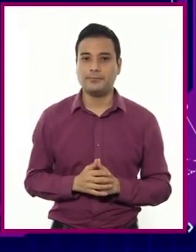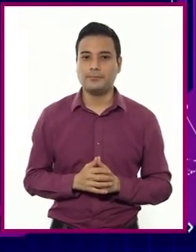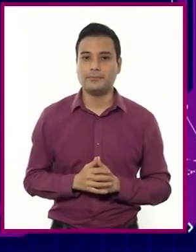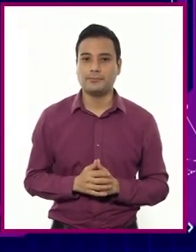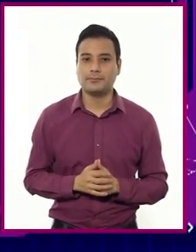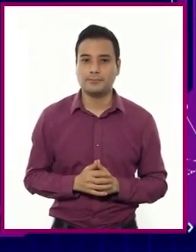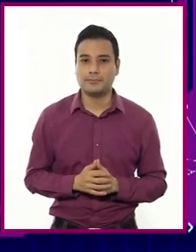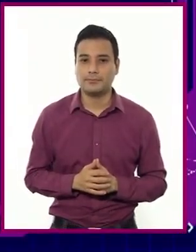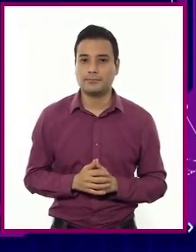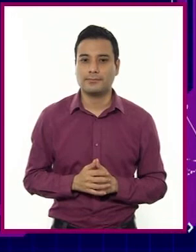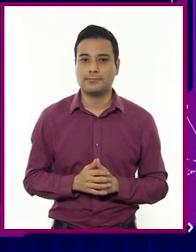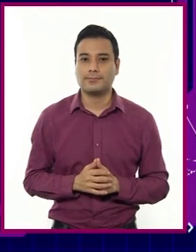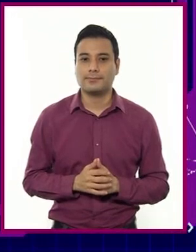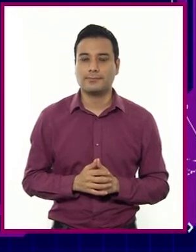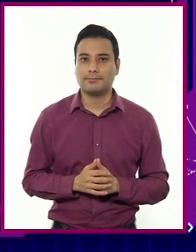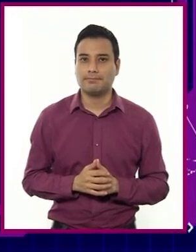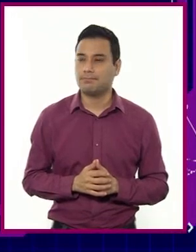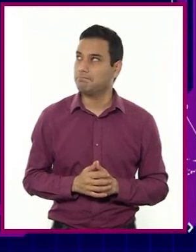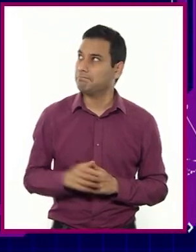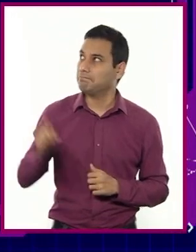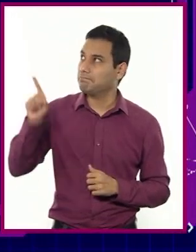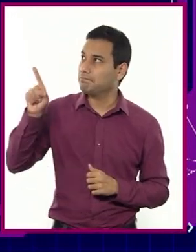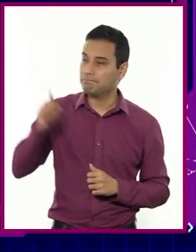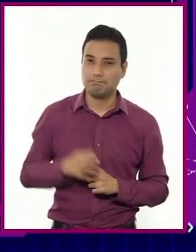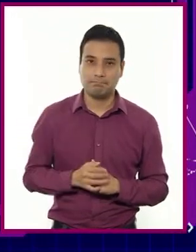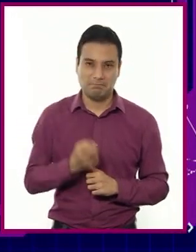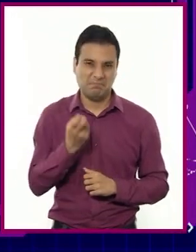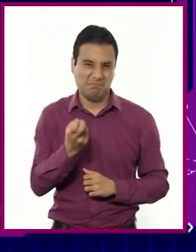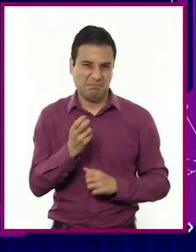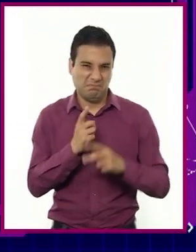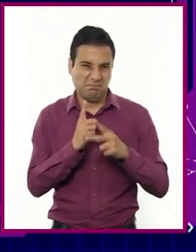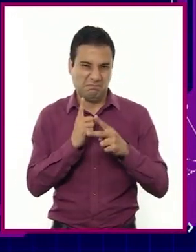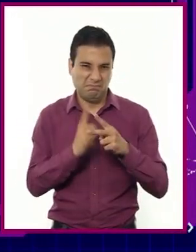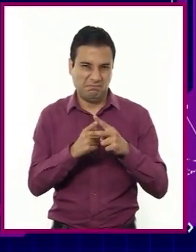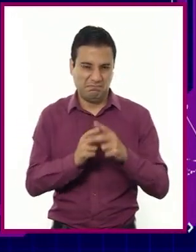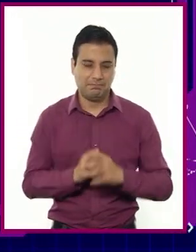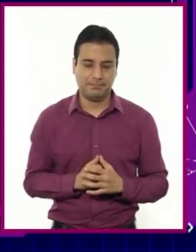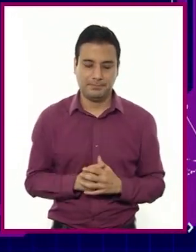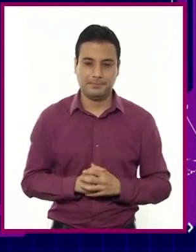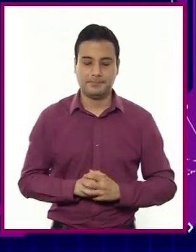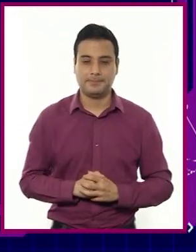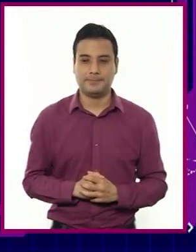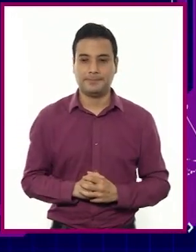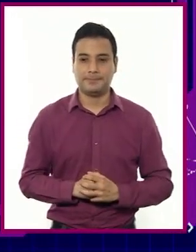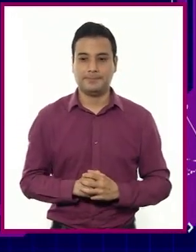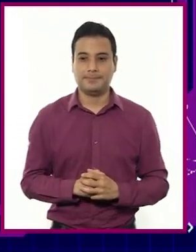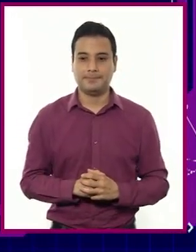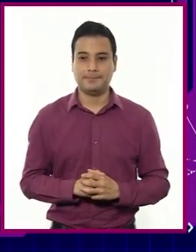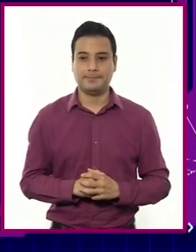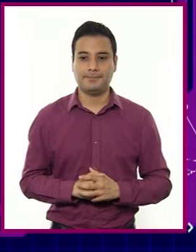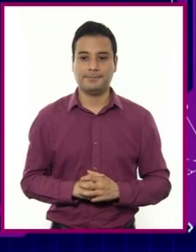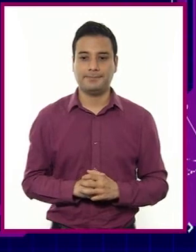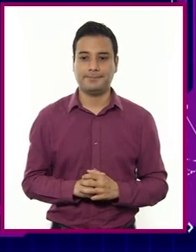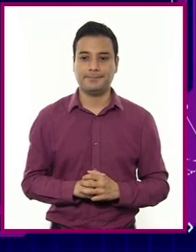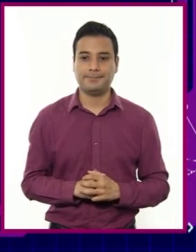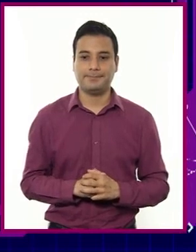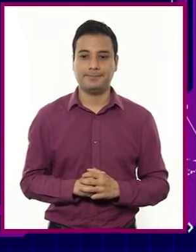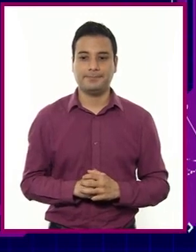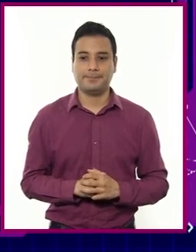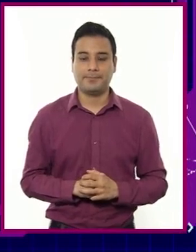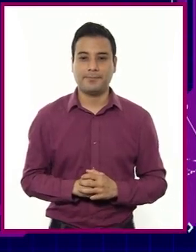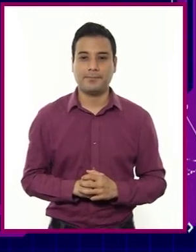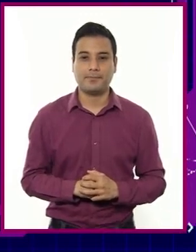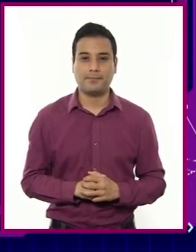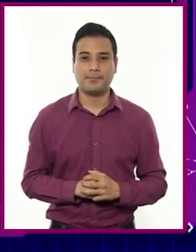3w más 1.5 que es igual a 8 que multiplica a w más 5.25